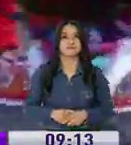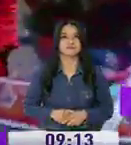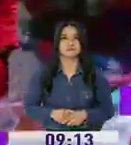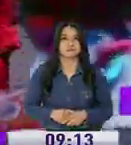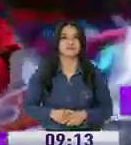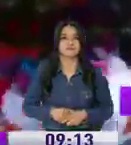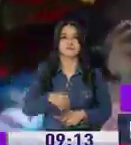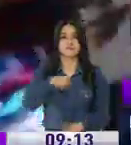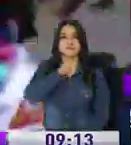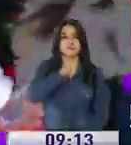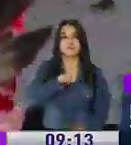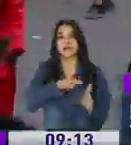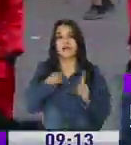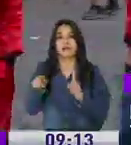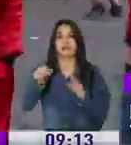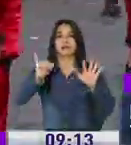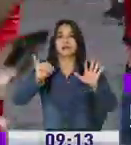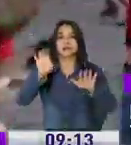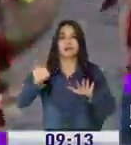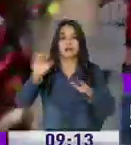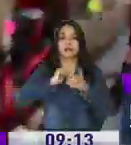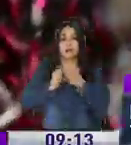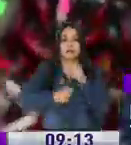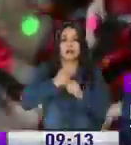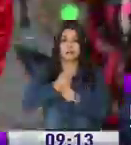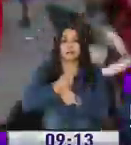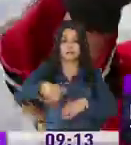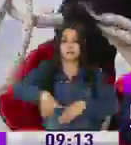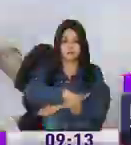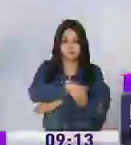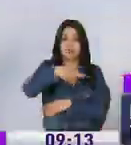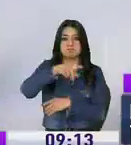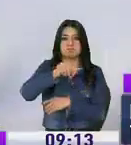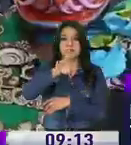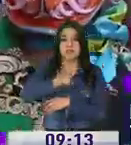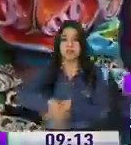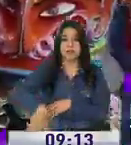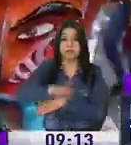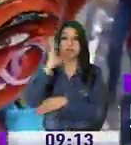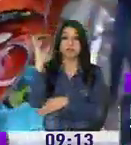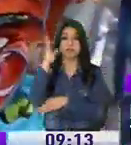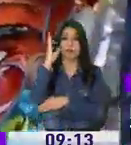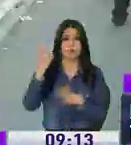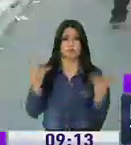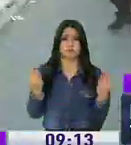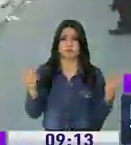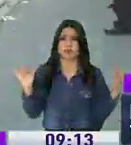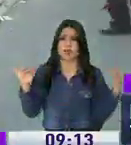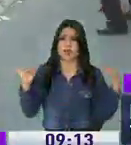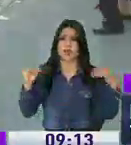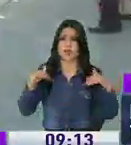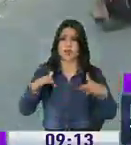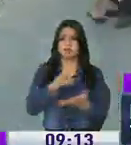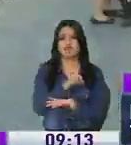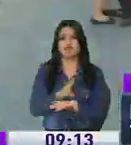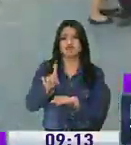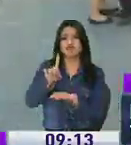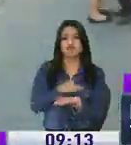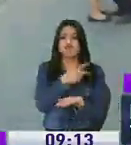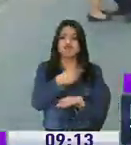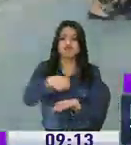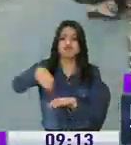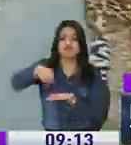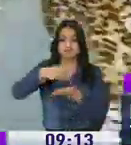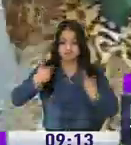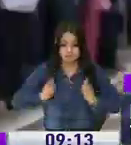Desde el 1 al 6 de enero de cada año, las calles del Cantón Píllaro en la provincia de Tungurahua se llenan de miles de danzantes, quienes con